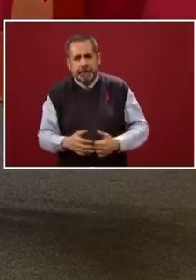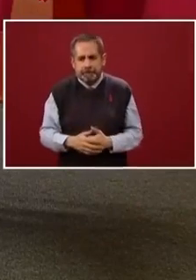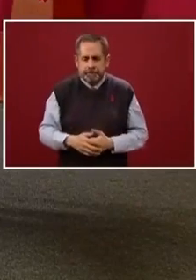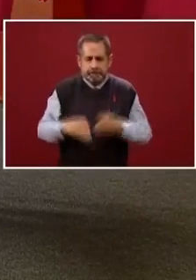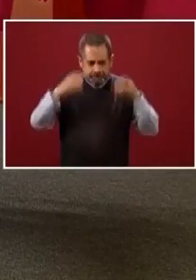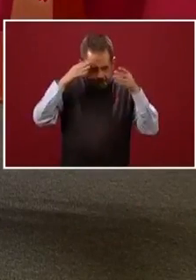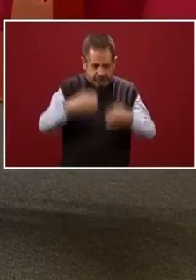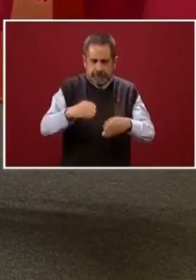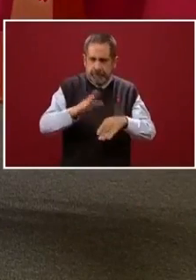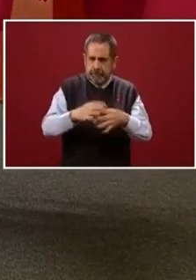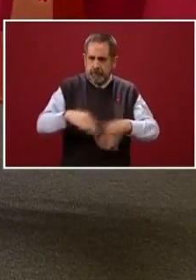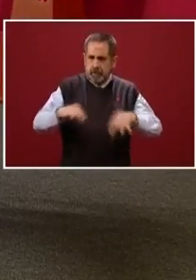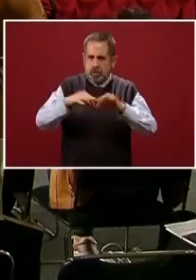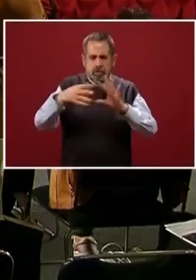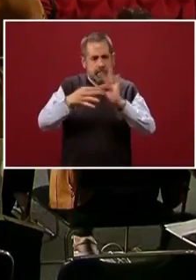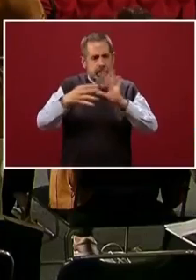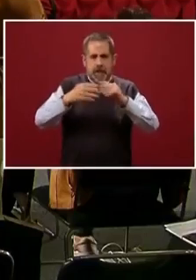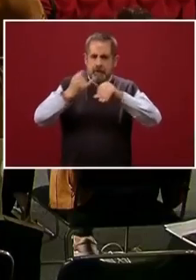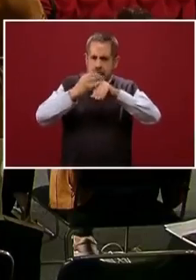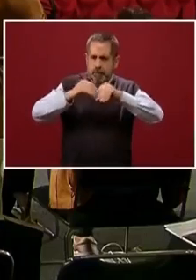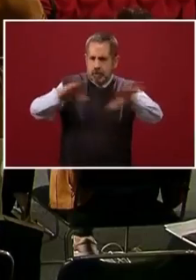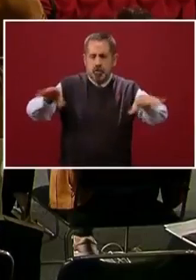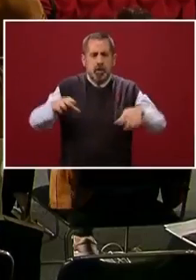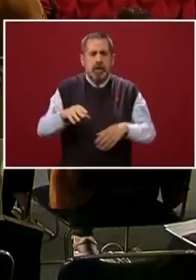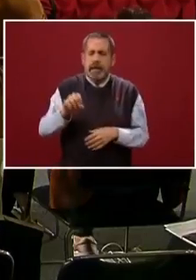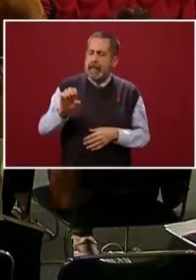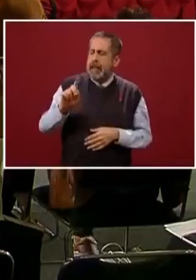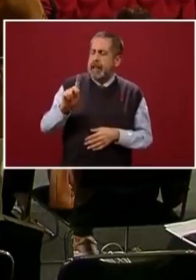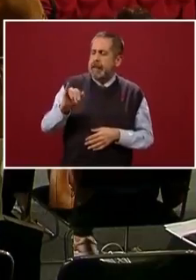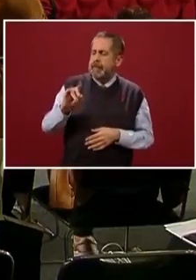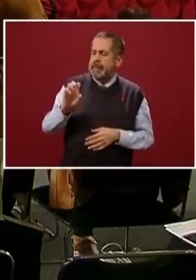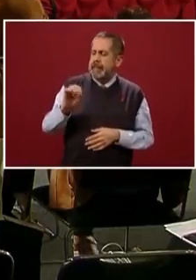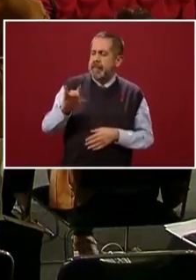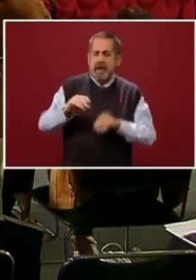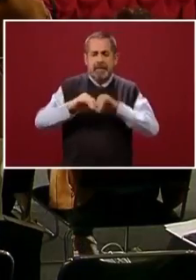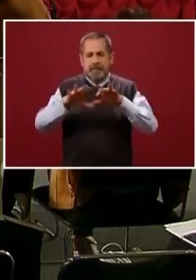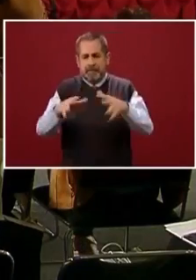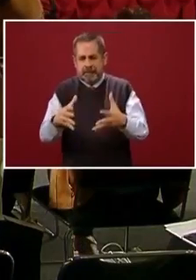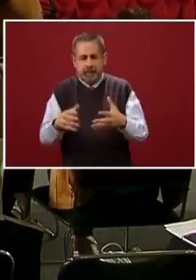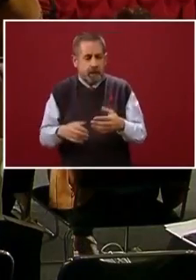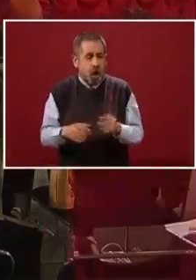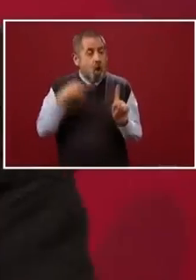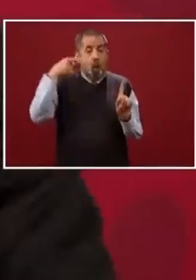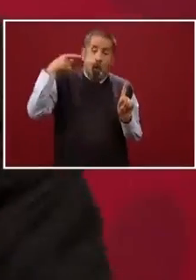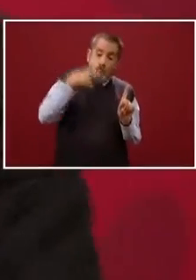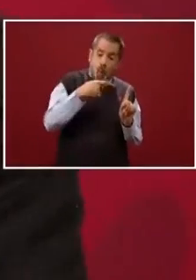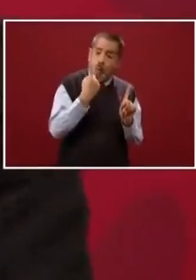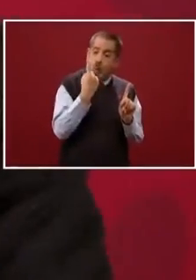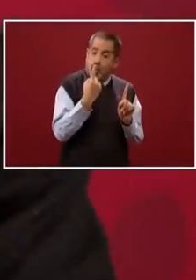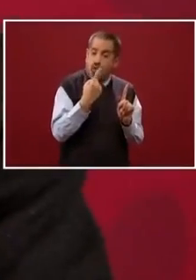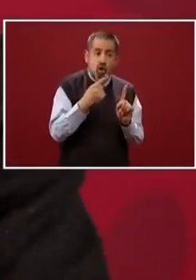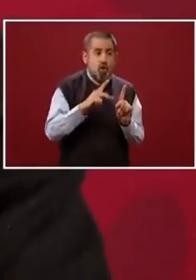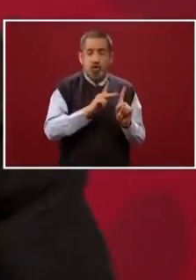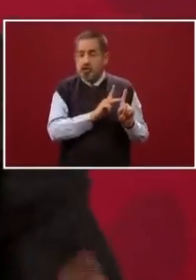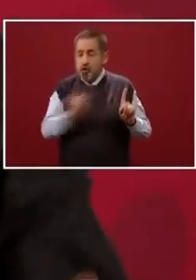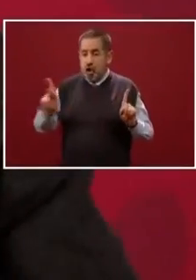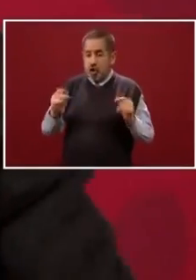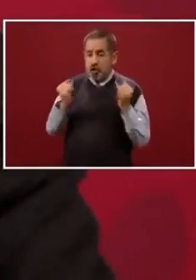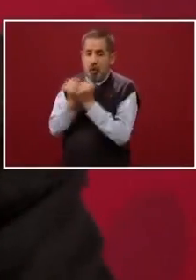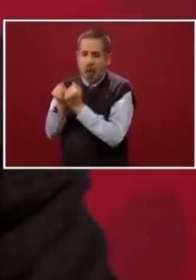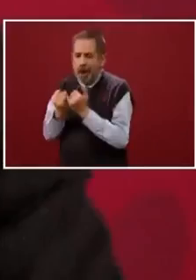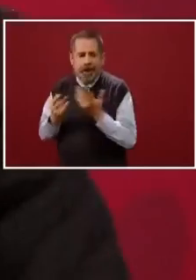Centrémonos en lo que es más relevante para la información pública de una epidemia. Centrarnos en casos específicos que no son representativos de un fenómeno